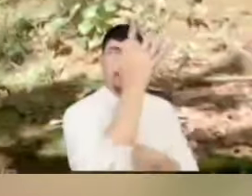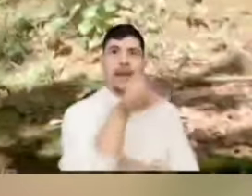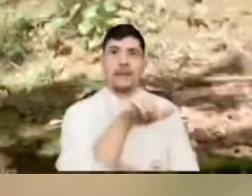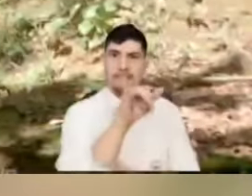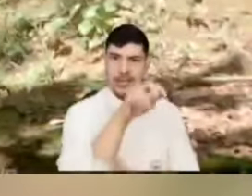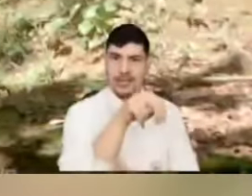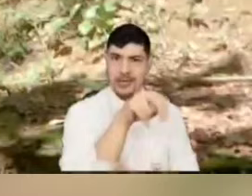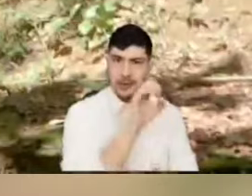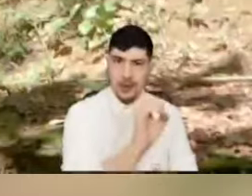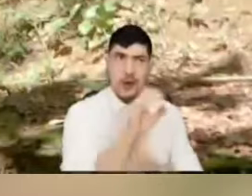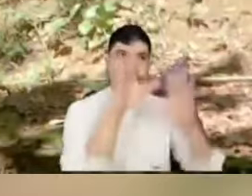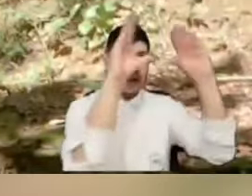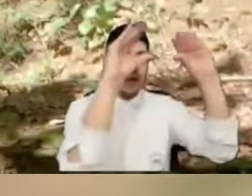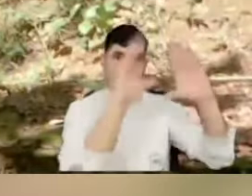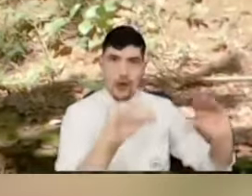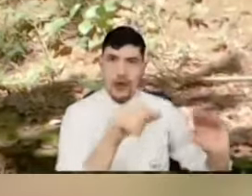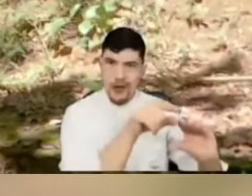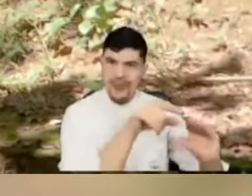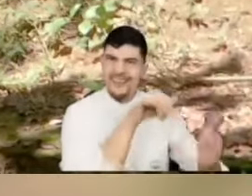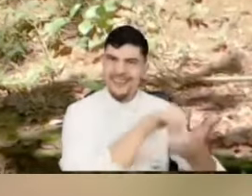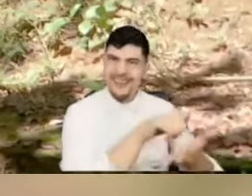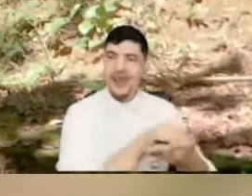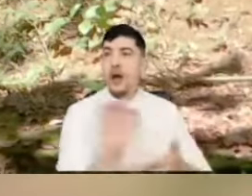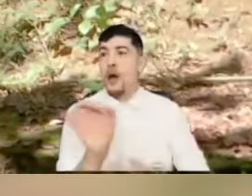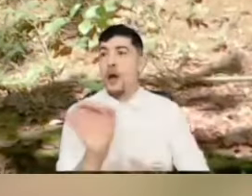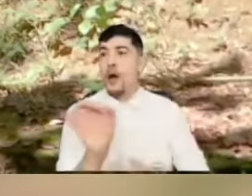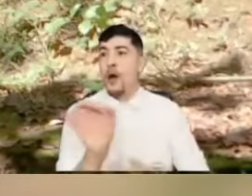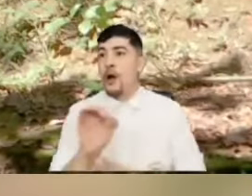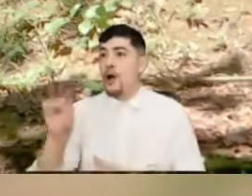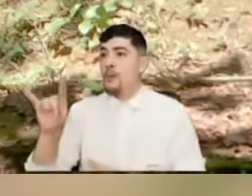y el múncuro, que a propósito merece un abrazo.